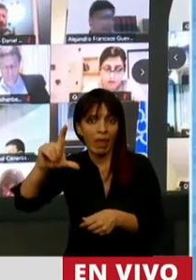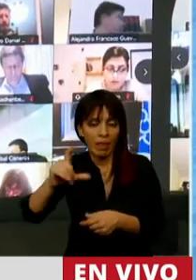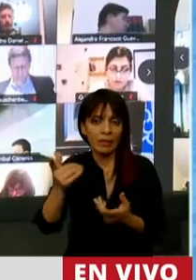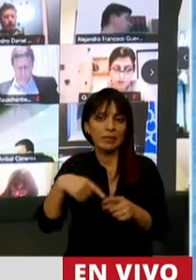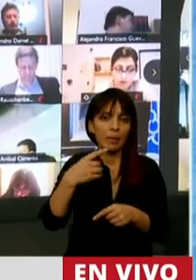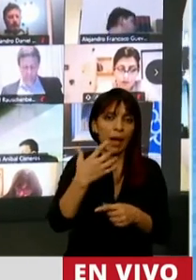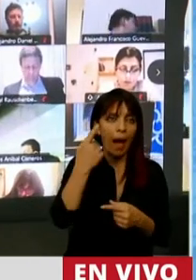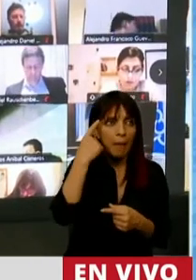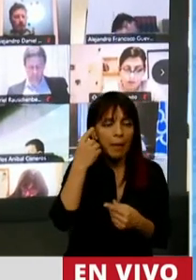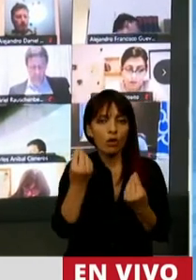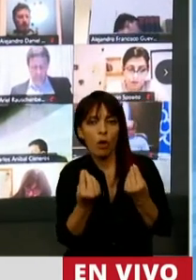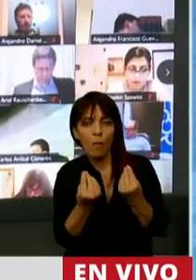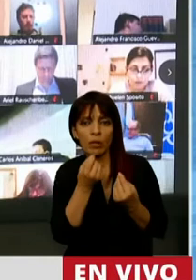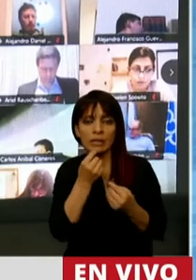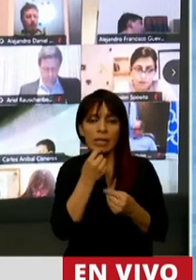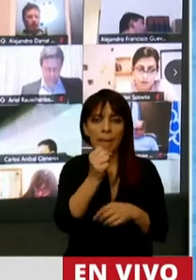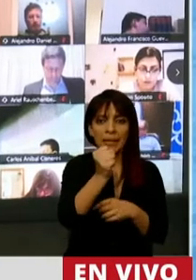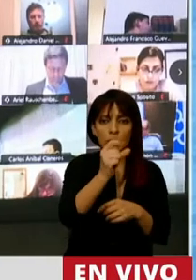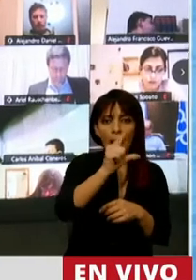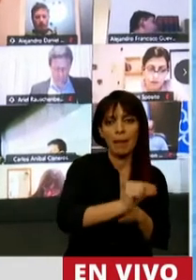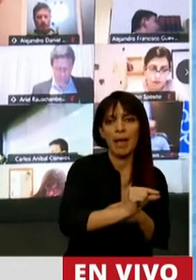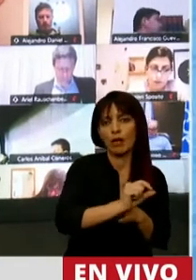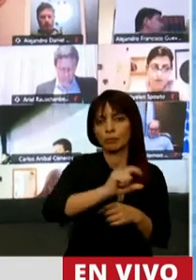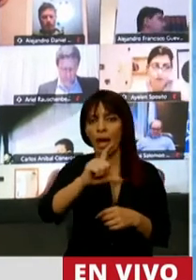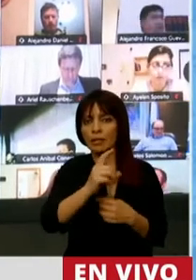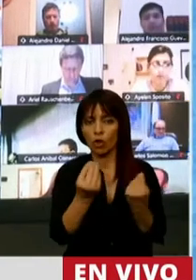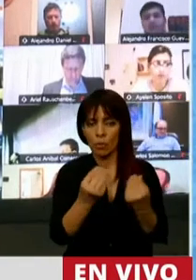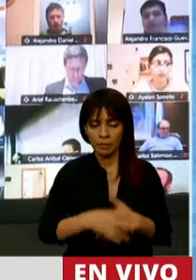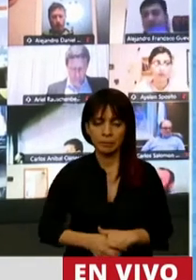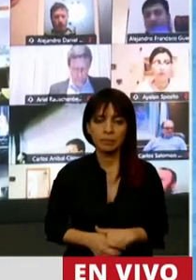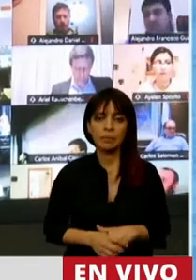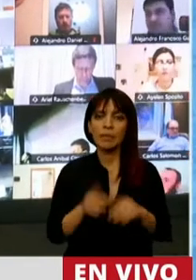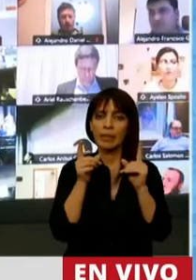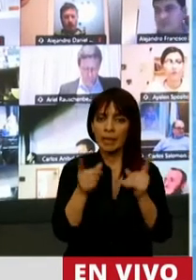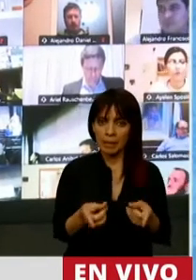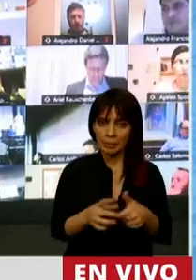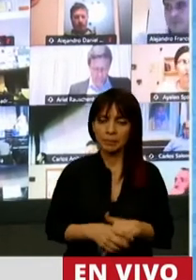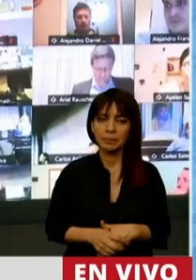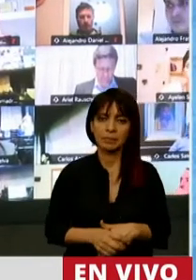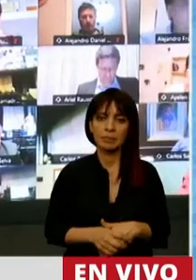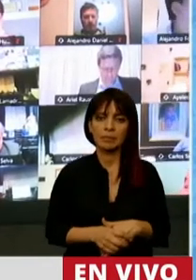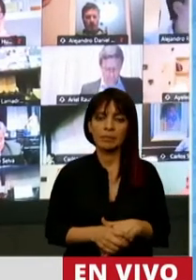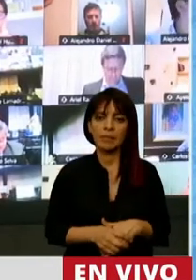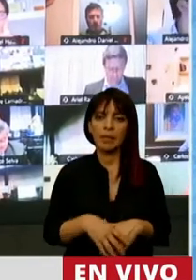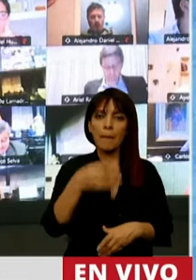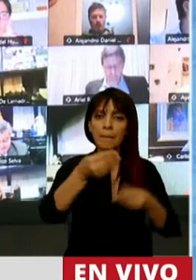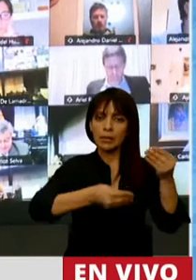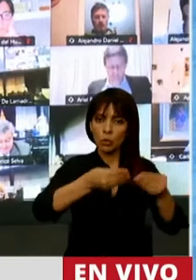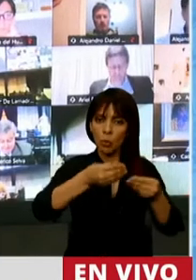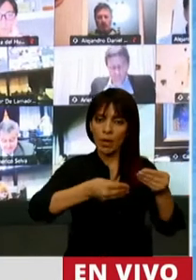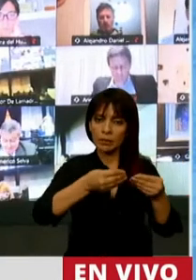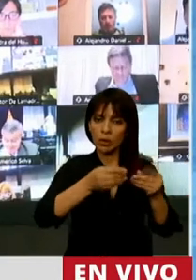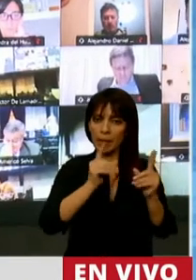de si van a devaluar o no van a devaluar. A eso se suma que se eleva al dentro del presupuesto,